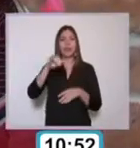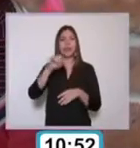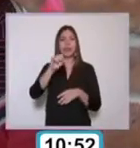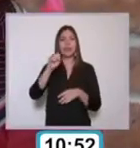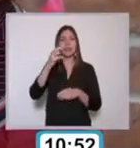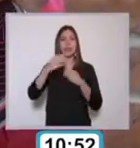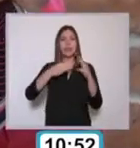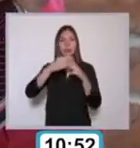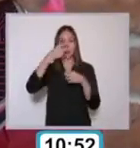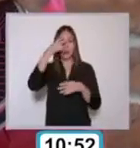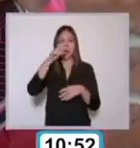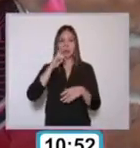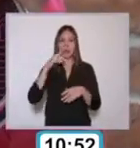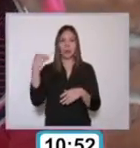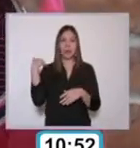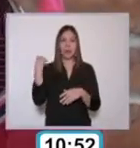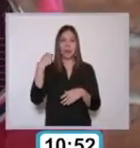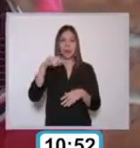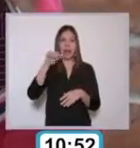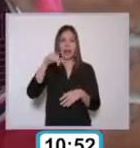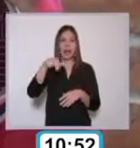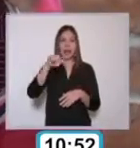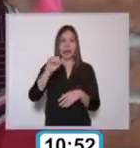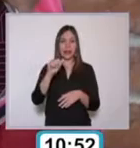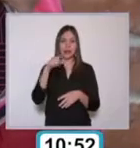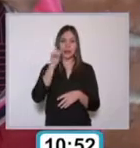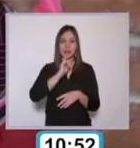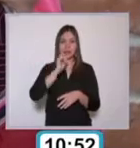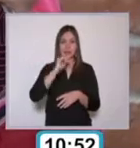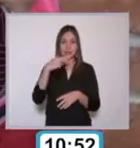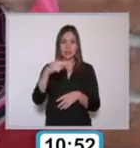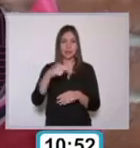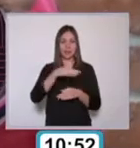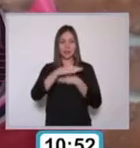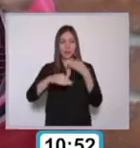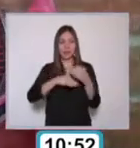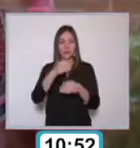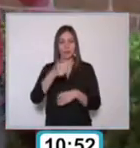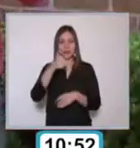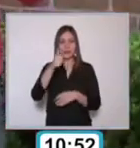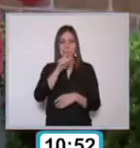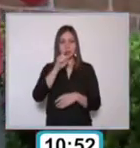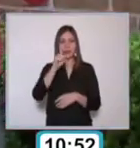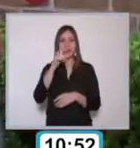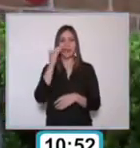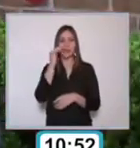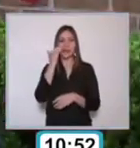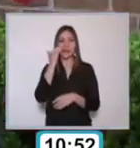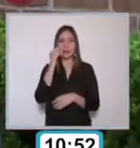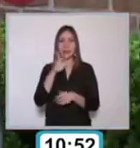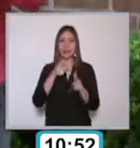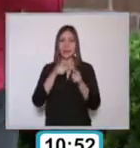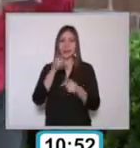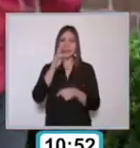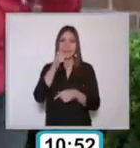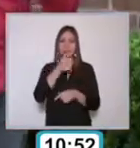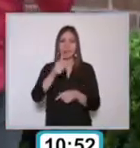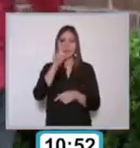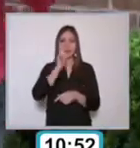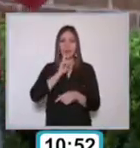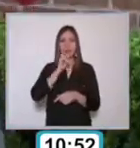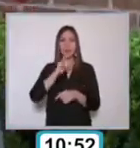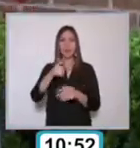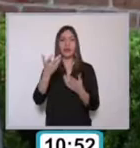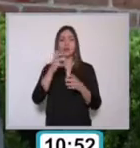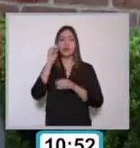años. Ajá. Muy guapa, se llama Ana Giró. Así que le pueden dar like en Facebook y seguirla. Y acá están Y el ustedes. arte lo